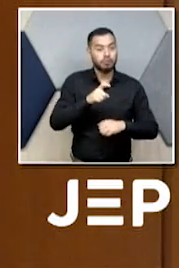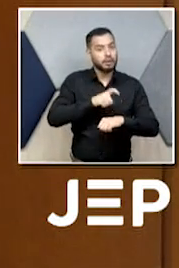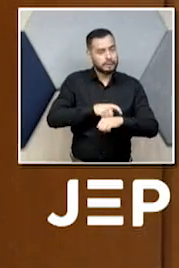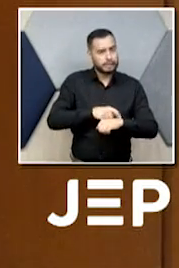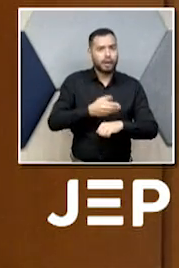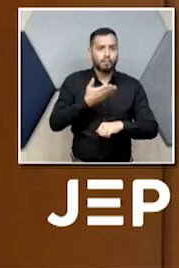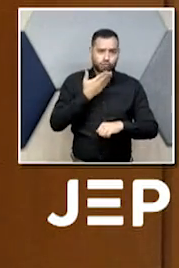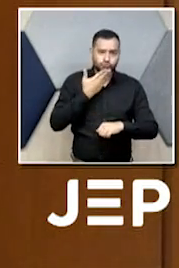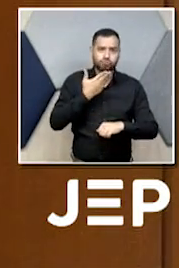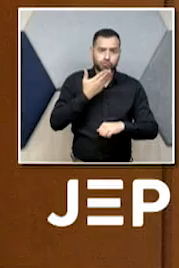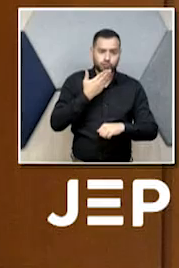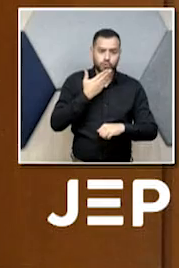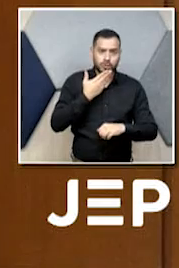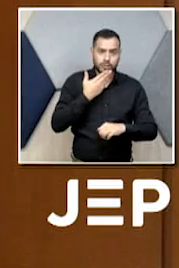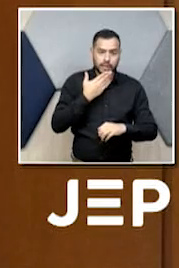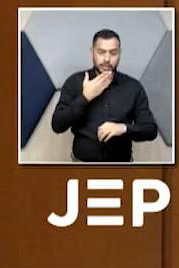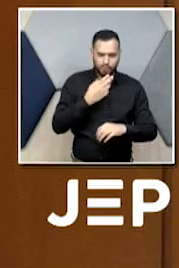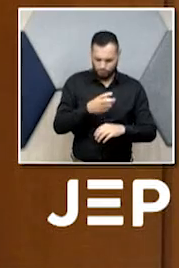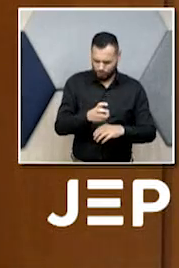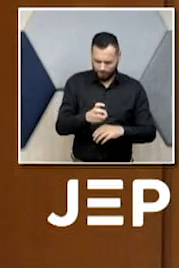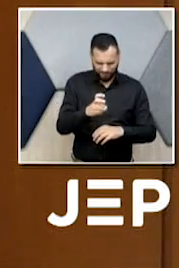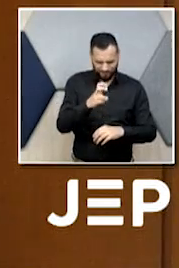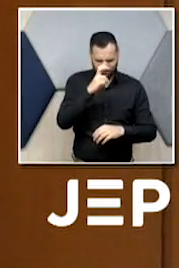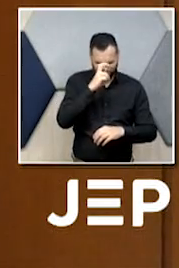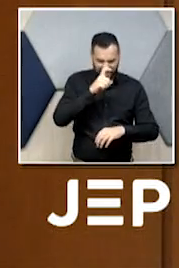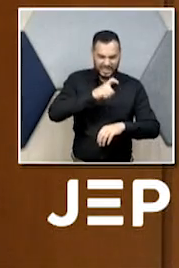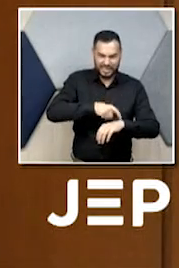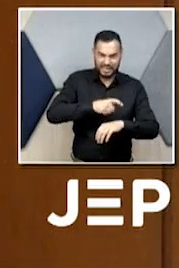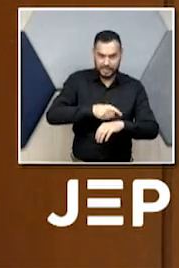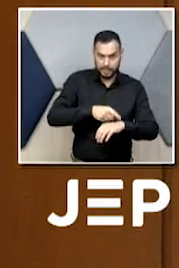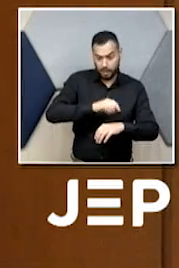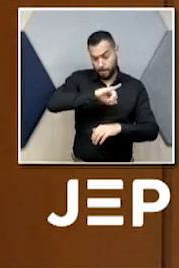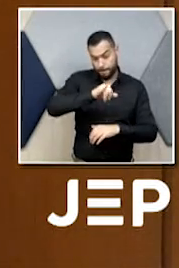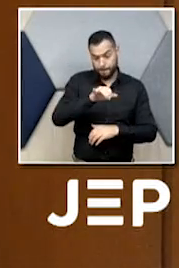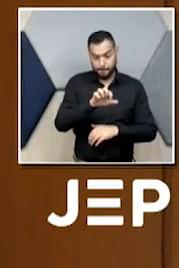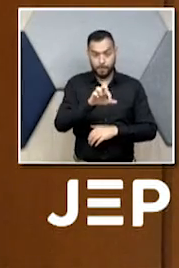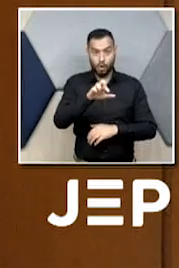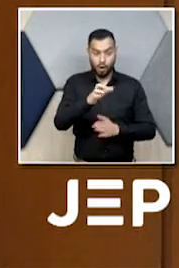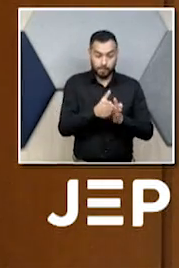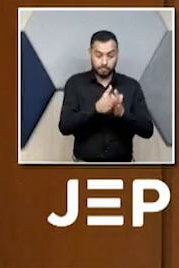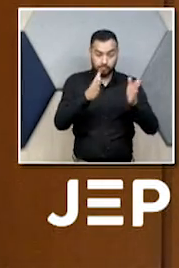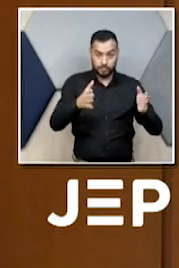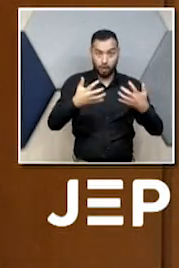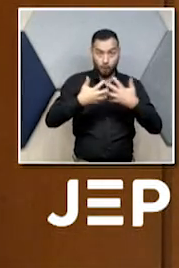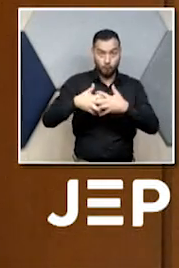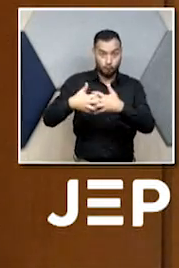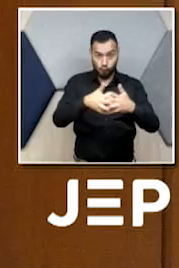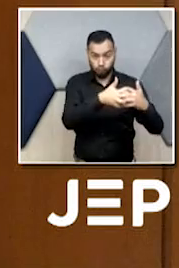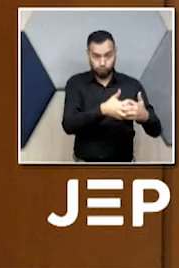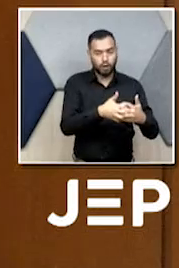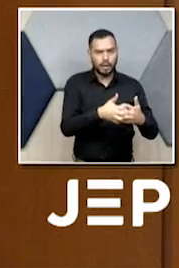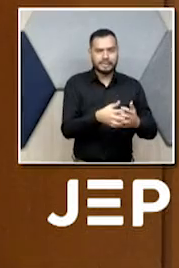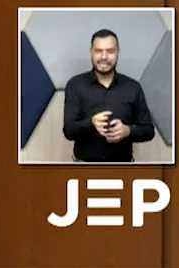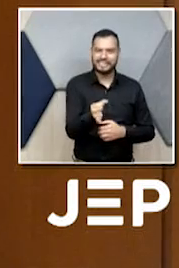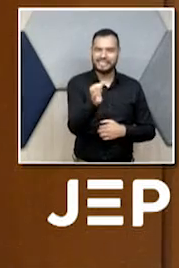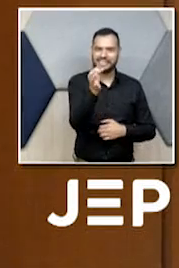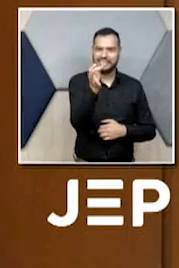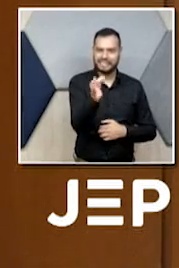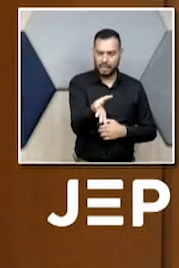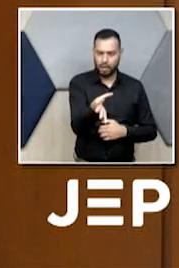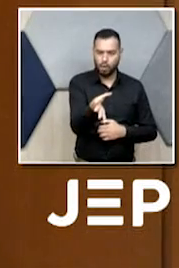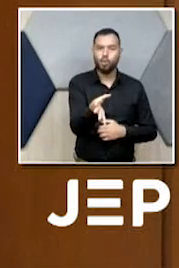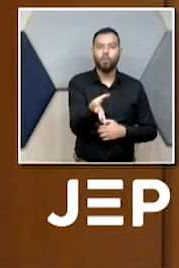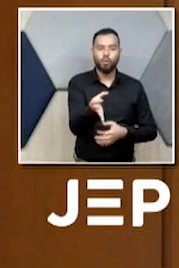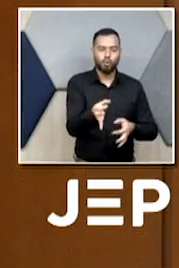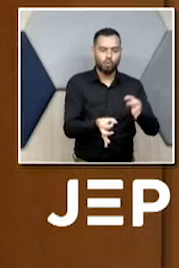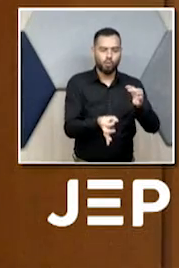de la estricta temporalidad que tiene la jurisdicción, puedan tener la seguridad jurídica de que han saldado su